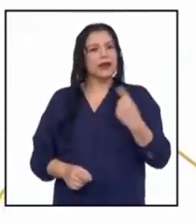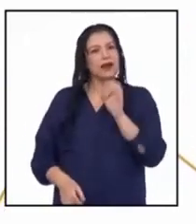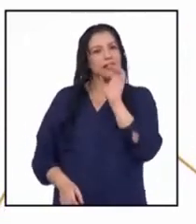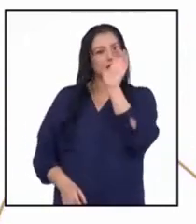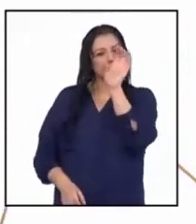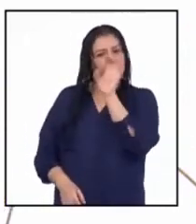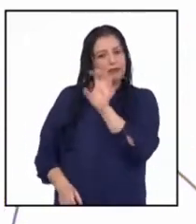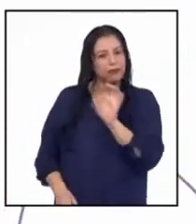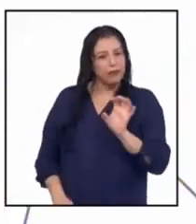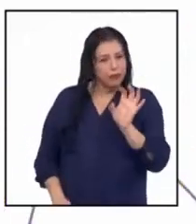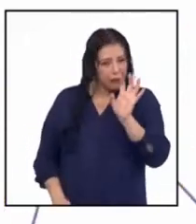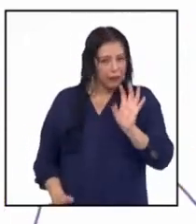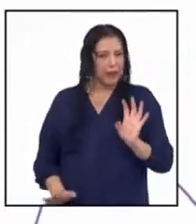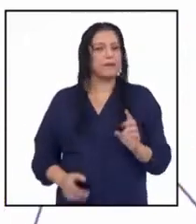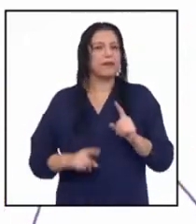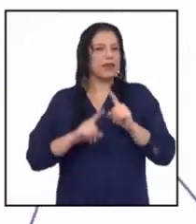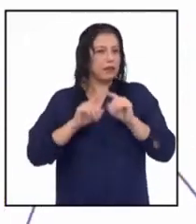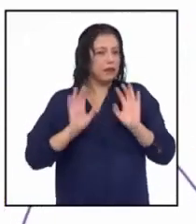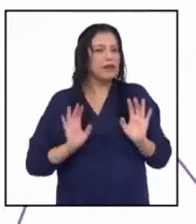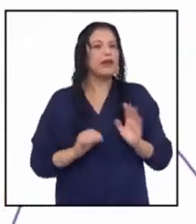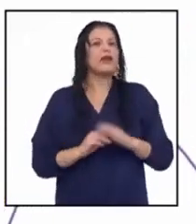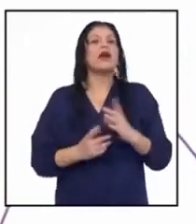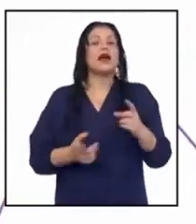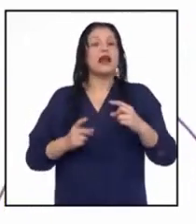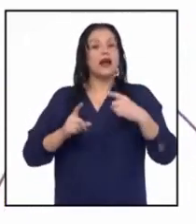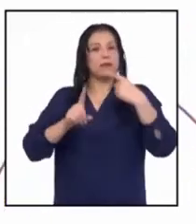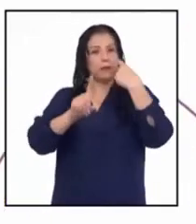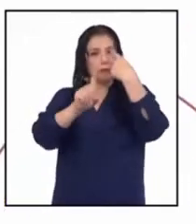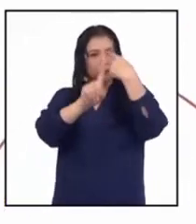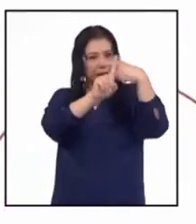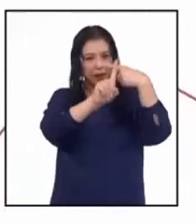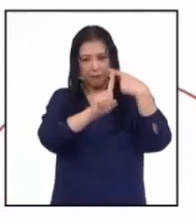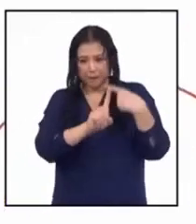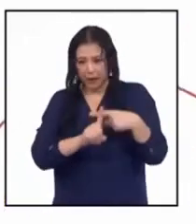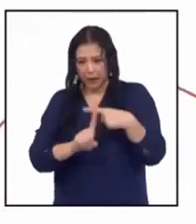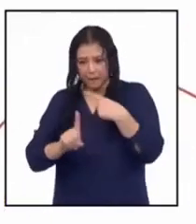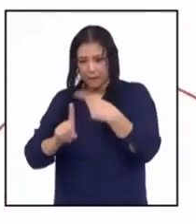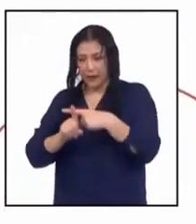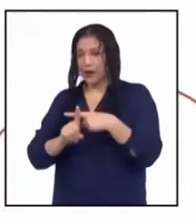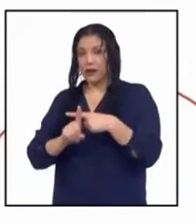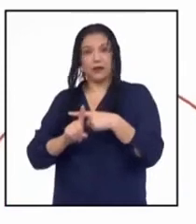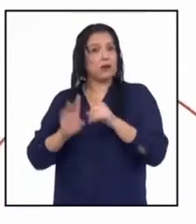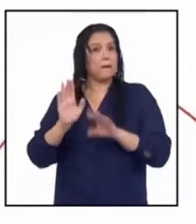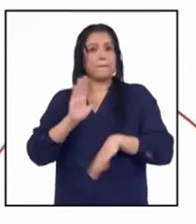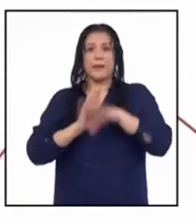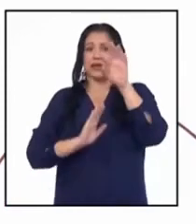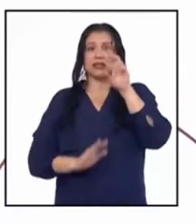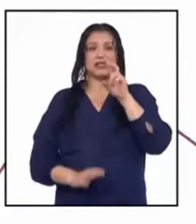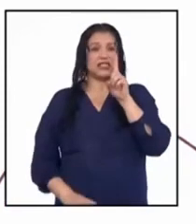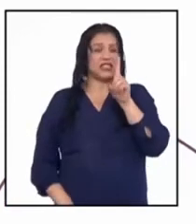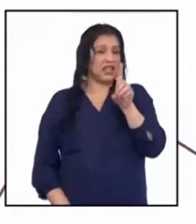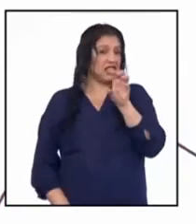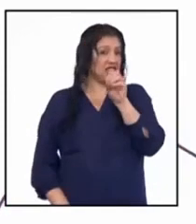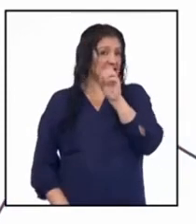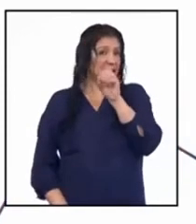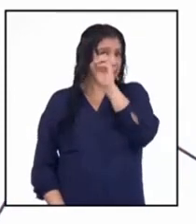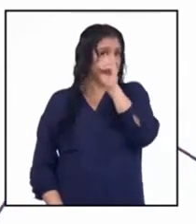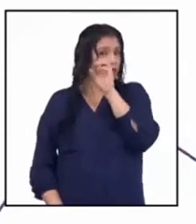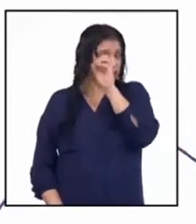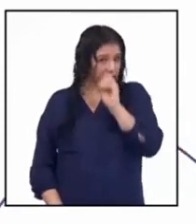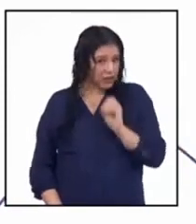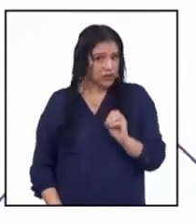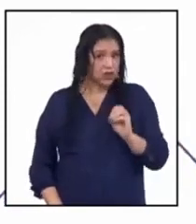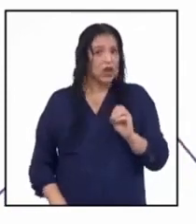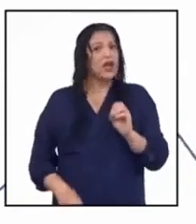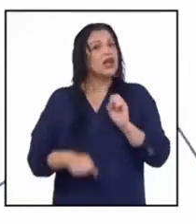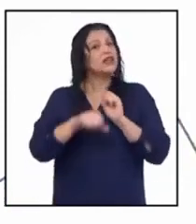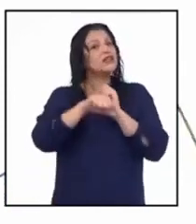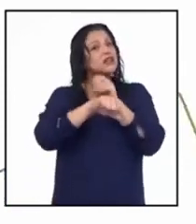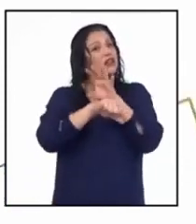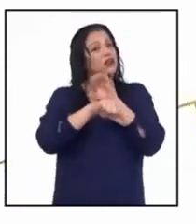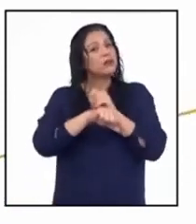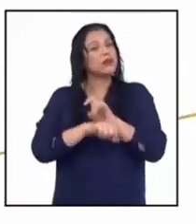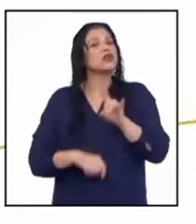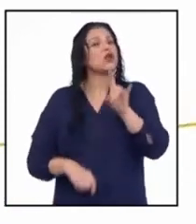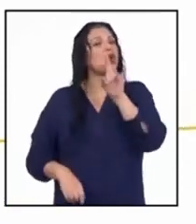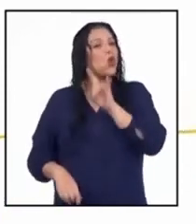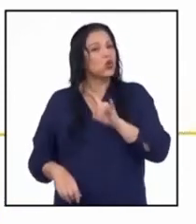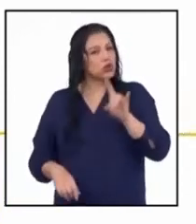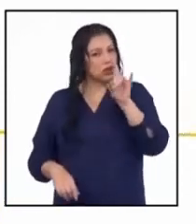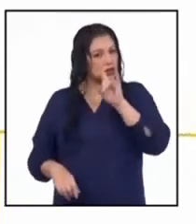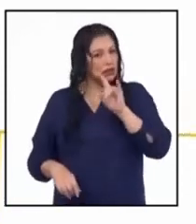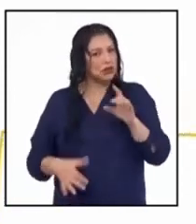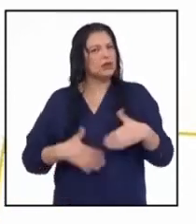de la variable. La suma de las proporciones no debe exceder al 100%. Se sugiere utilizar